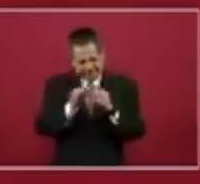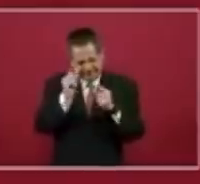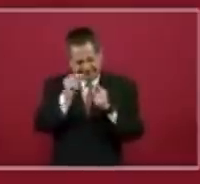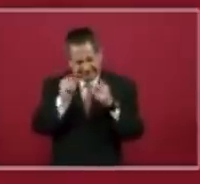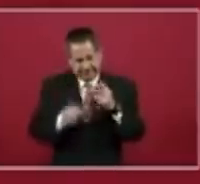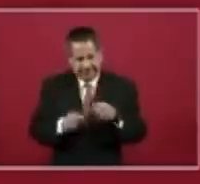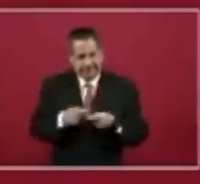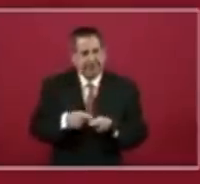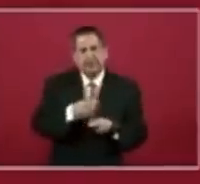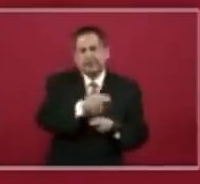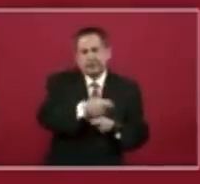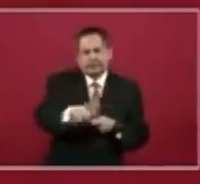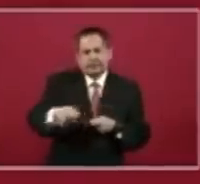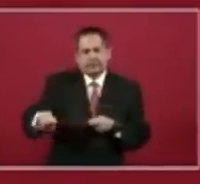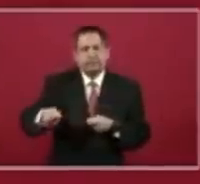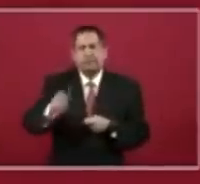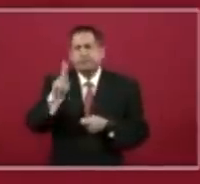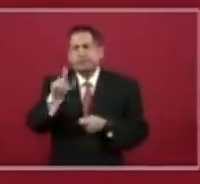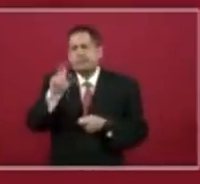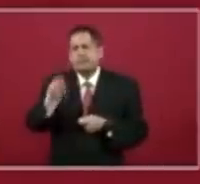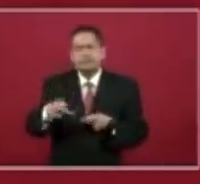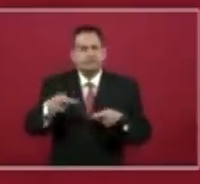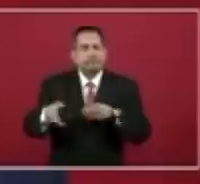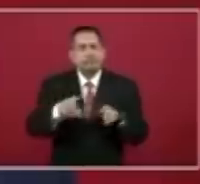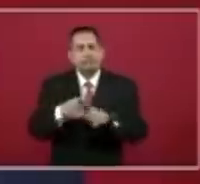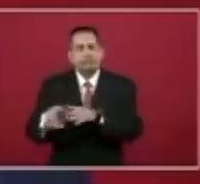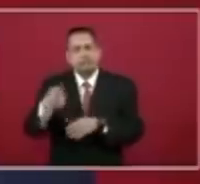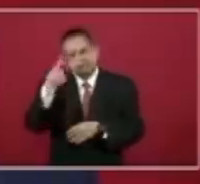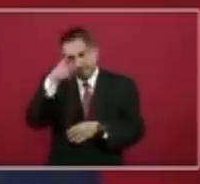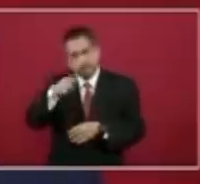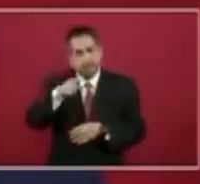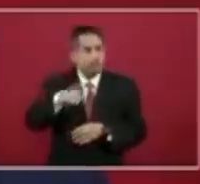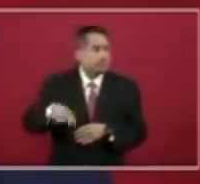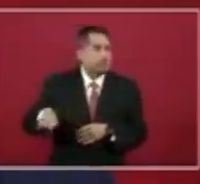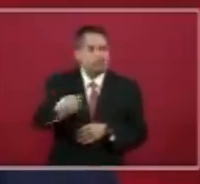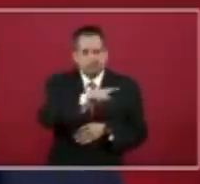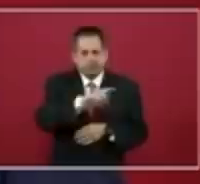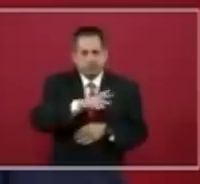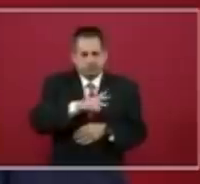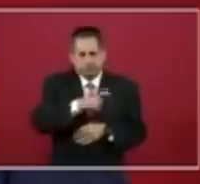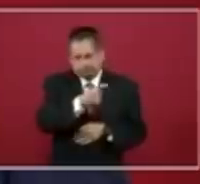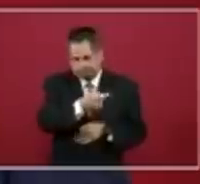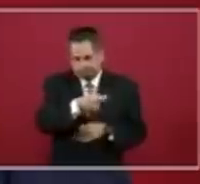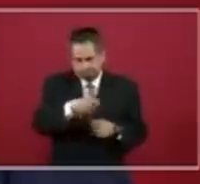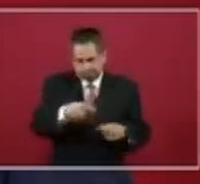sobre el plan para que tengan